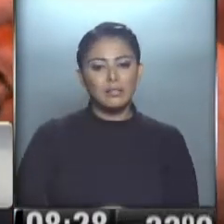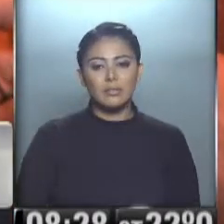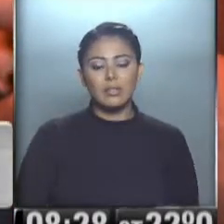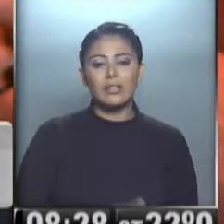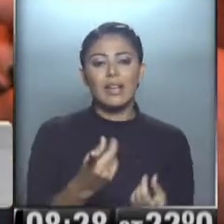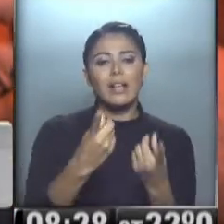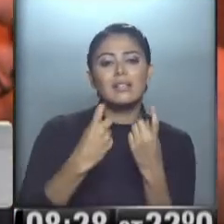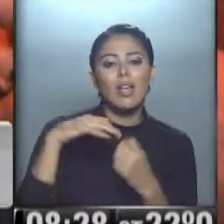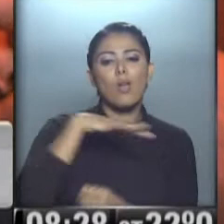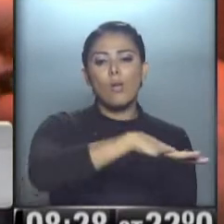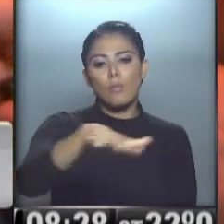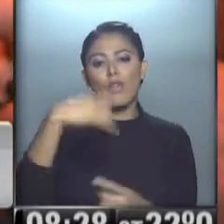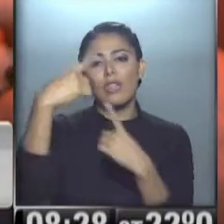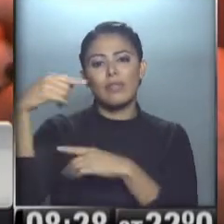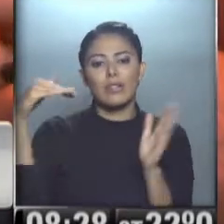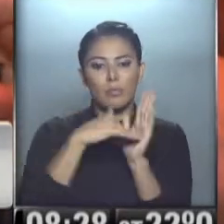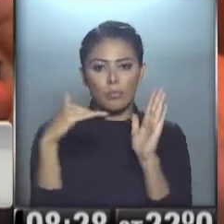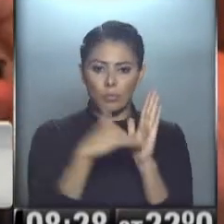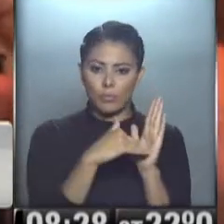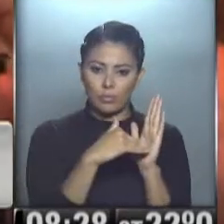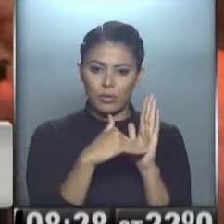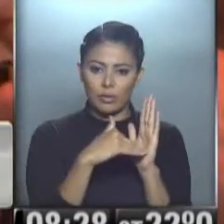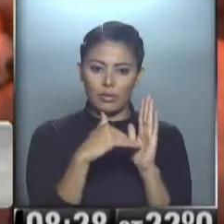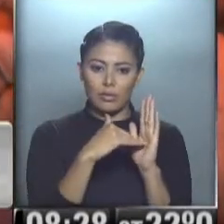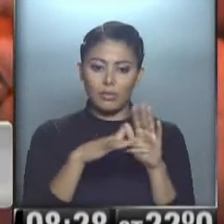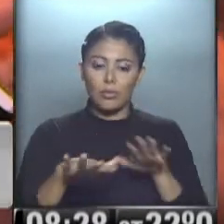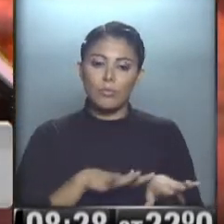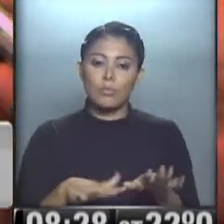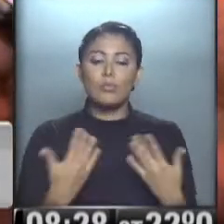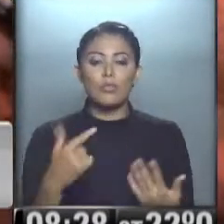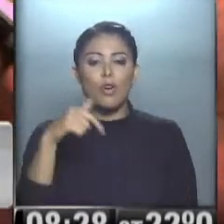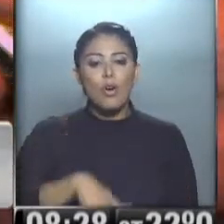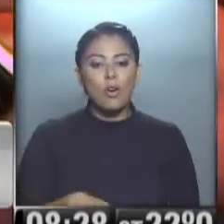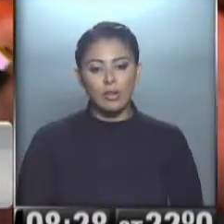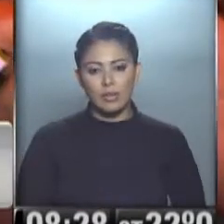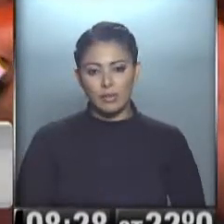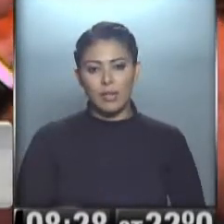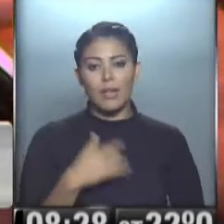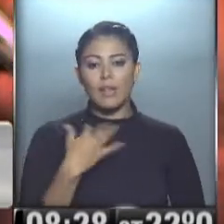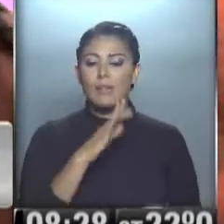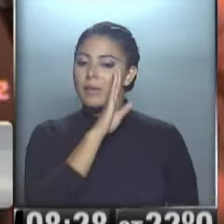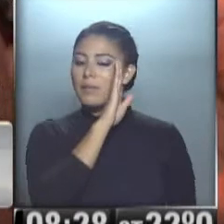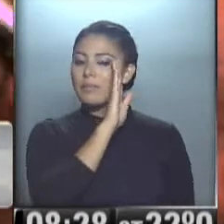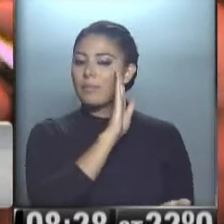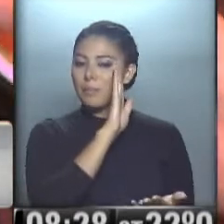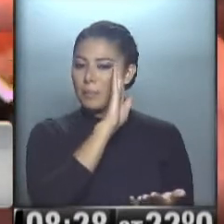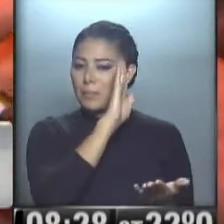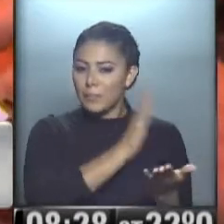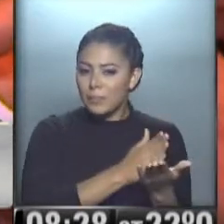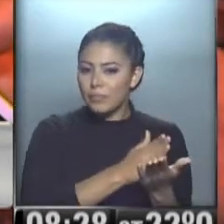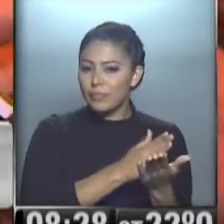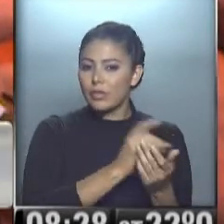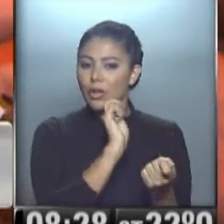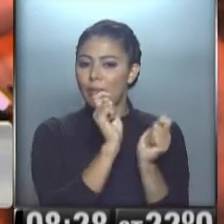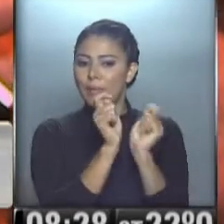de la ciudadanía en los distintos momentos, la cual hoy exige las características del delito que enfrentamos, ir